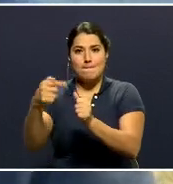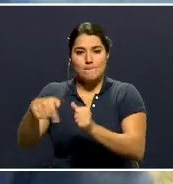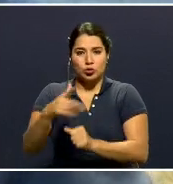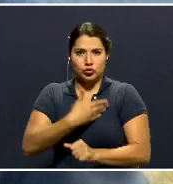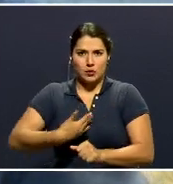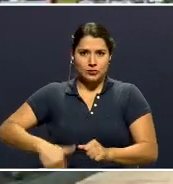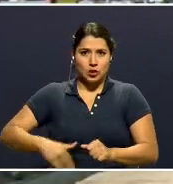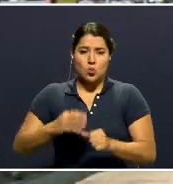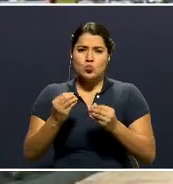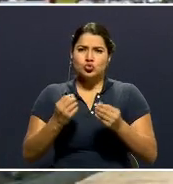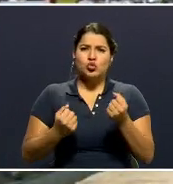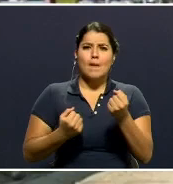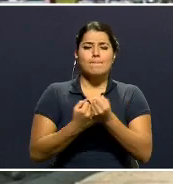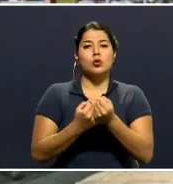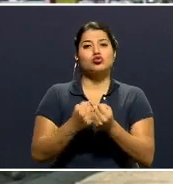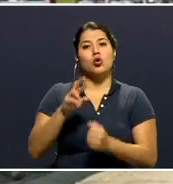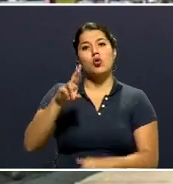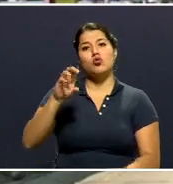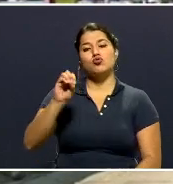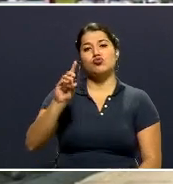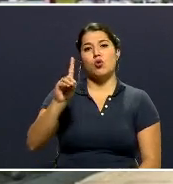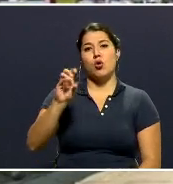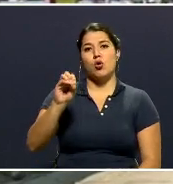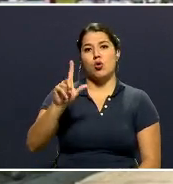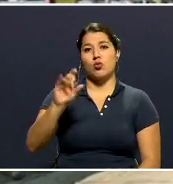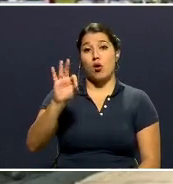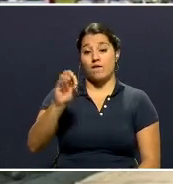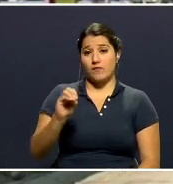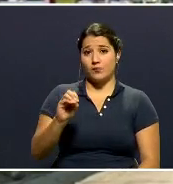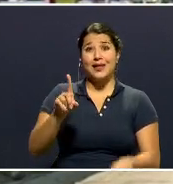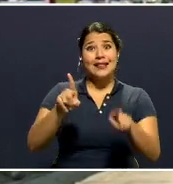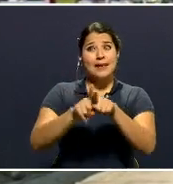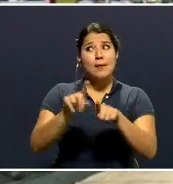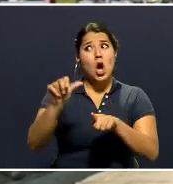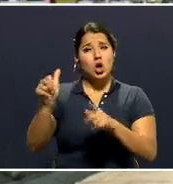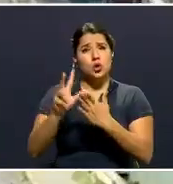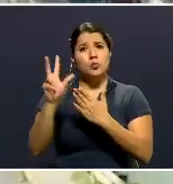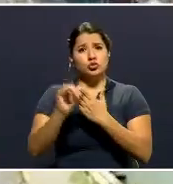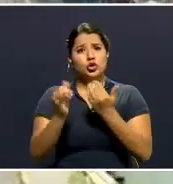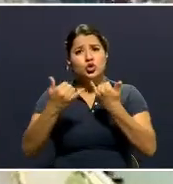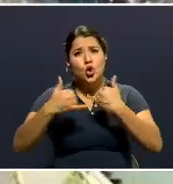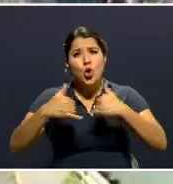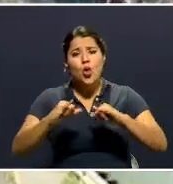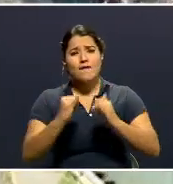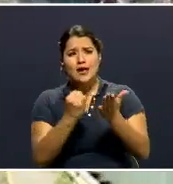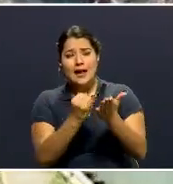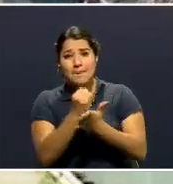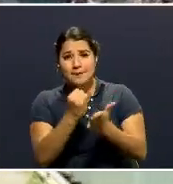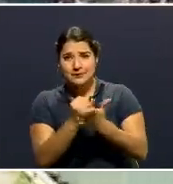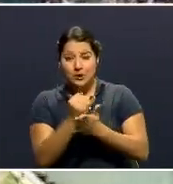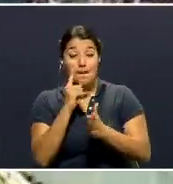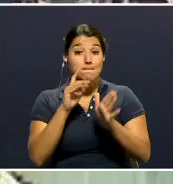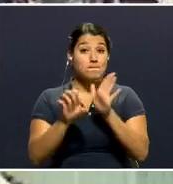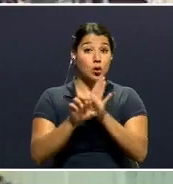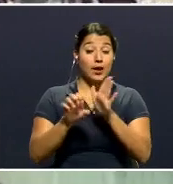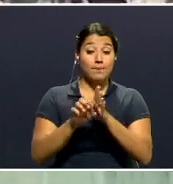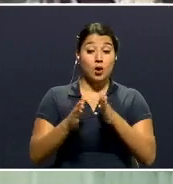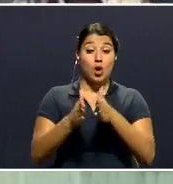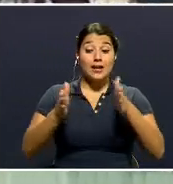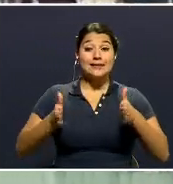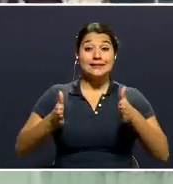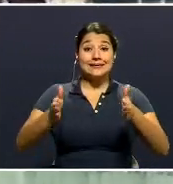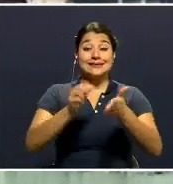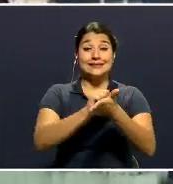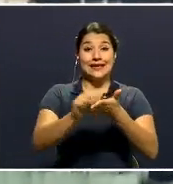impulso de don Rodolfo. Además de las obras en curso, hay otros proyectos que están en estudio o planes de ejecución, como la ampliación de la radial